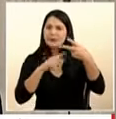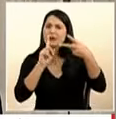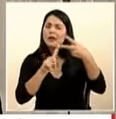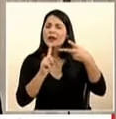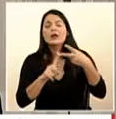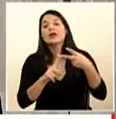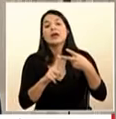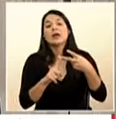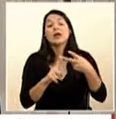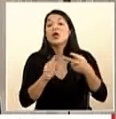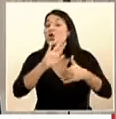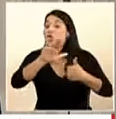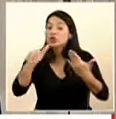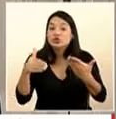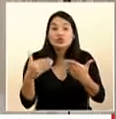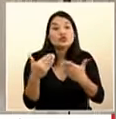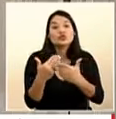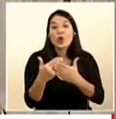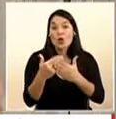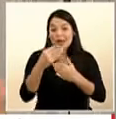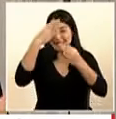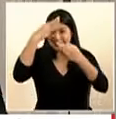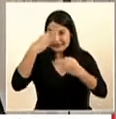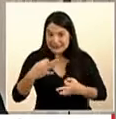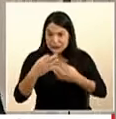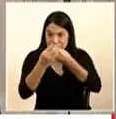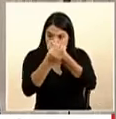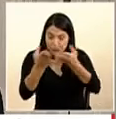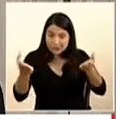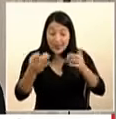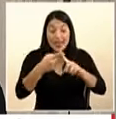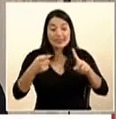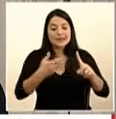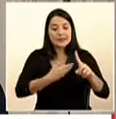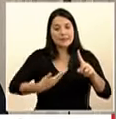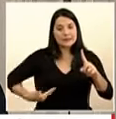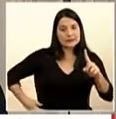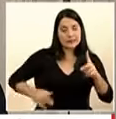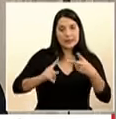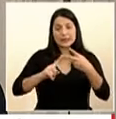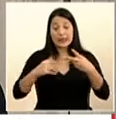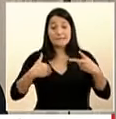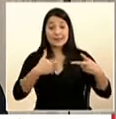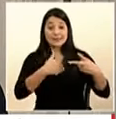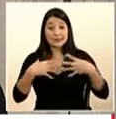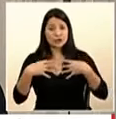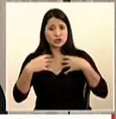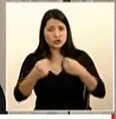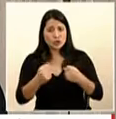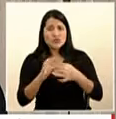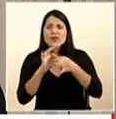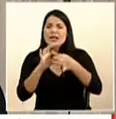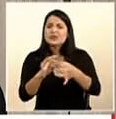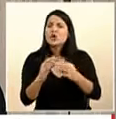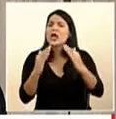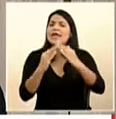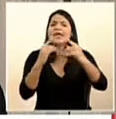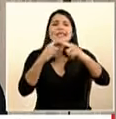instrucciones que hemos dado desde la presidencia y desde el ministerio de salud en materia de iglesias de cualquier